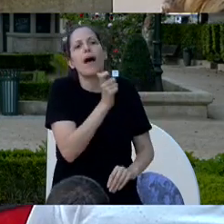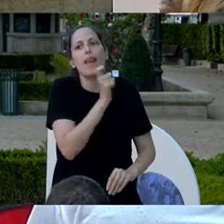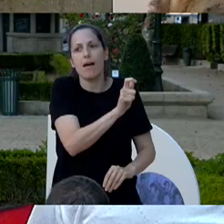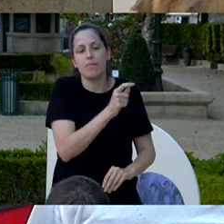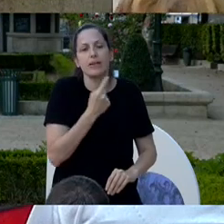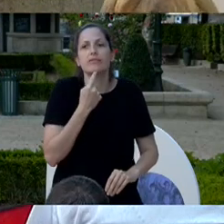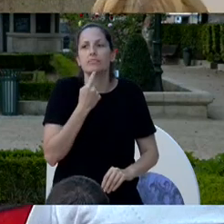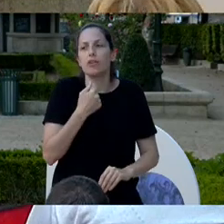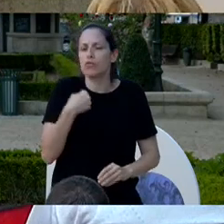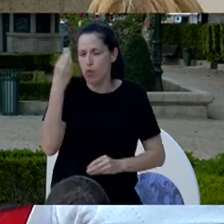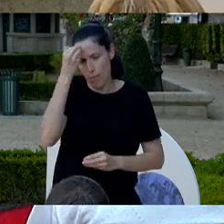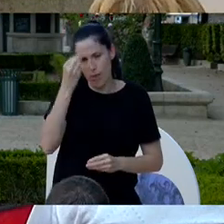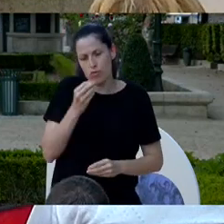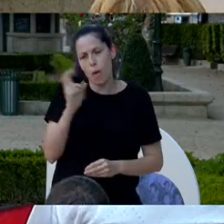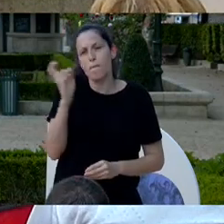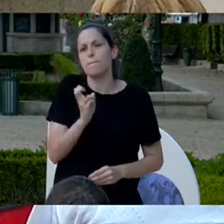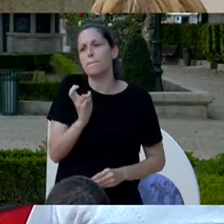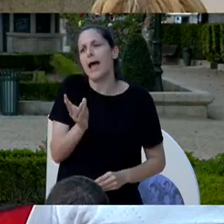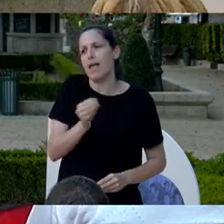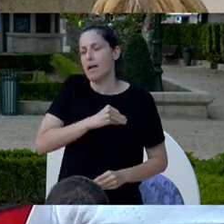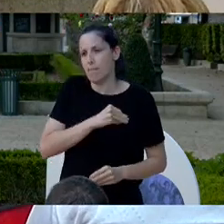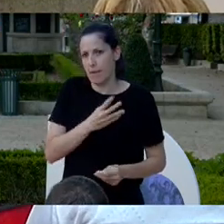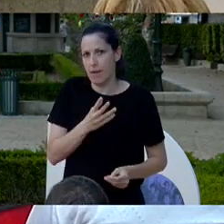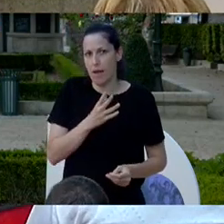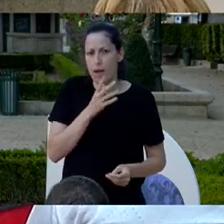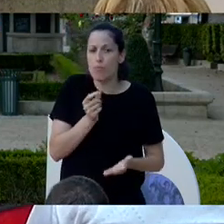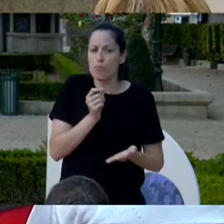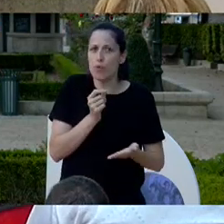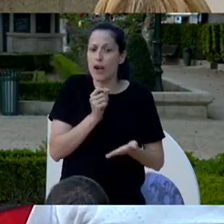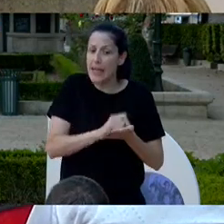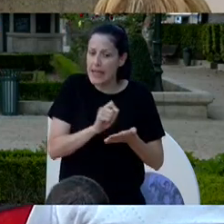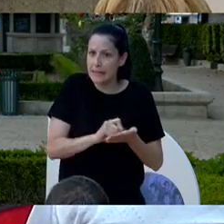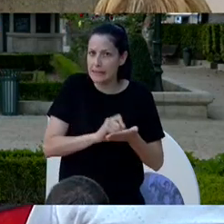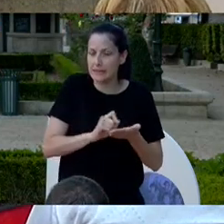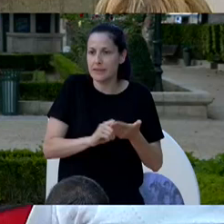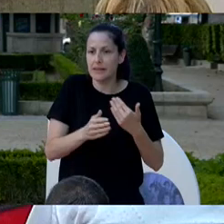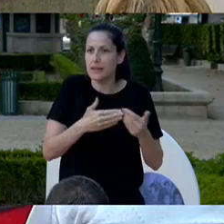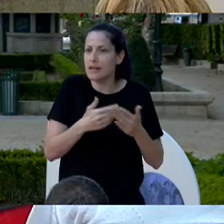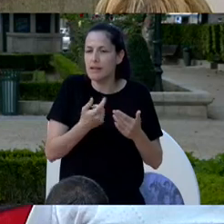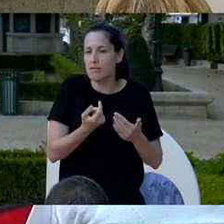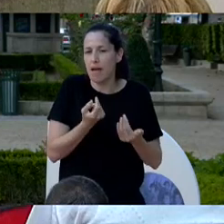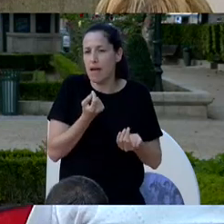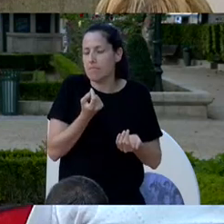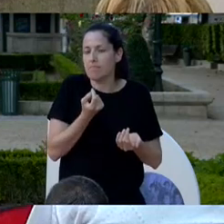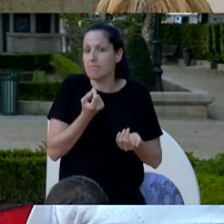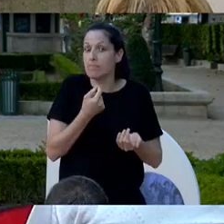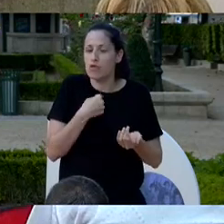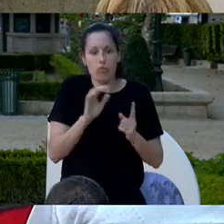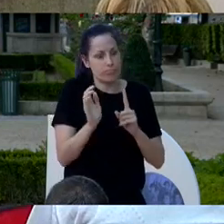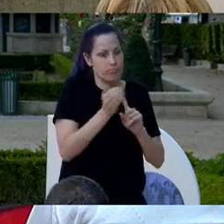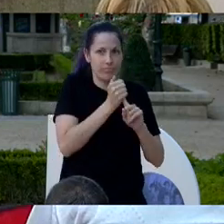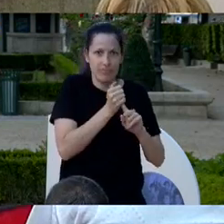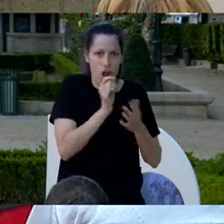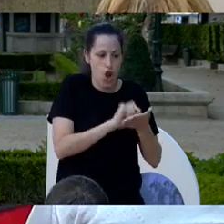pena neste foro. Das poucas cousas escritas que deixou dunha conferencia, topeille unhas notas que decía: por